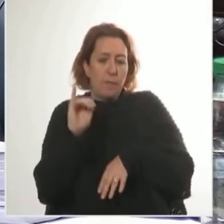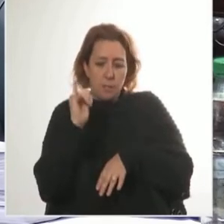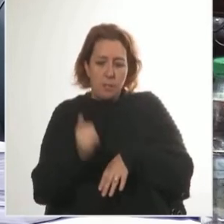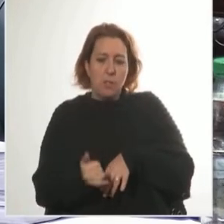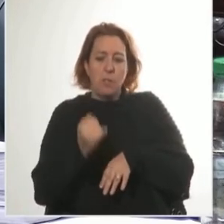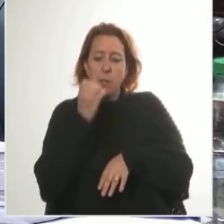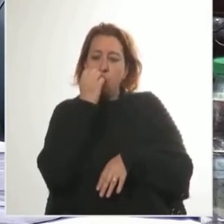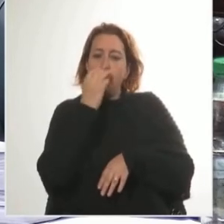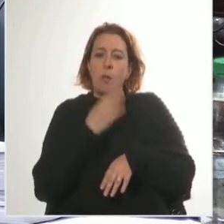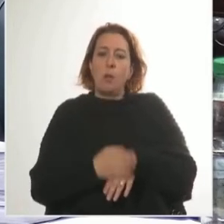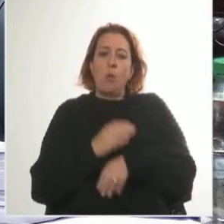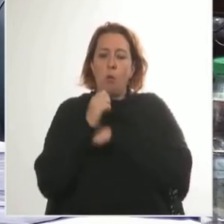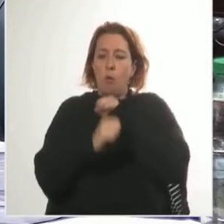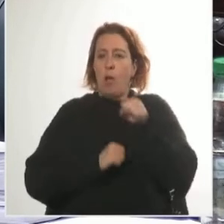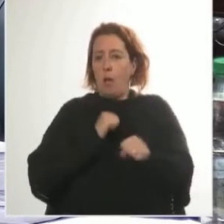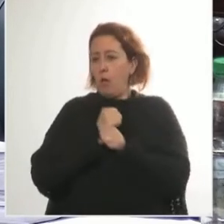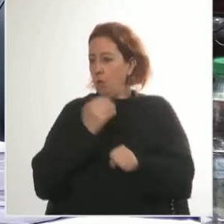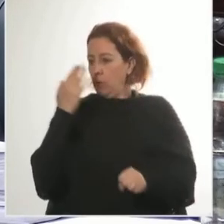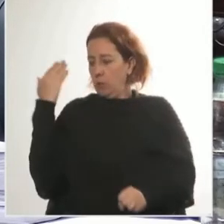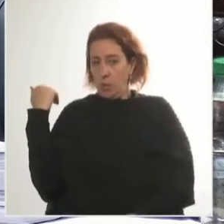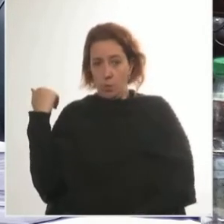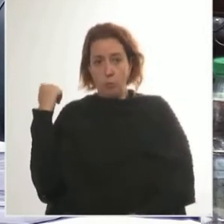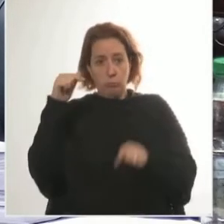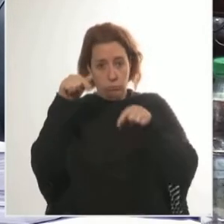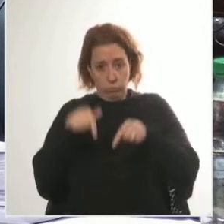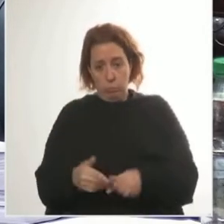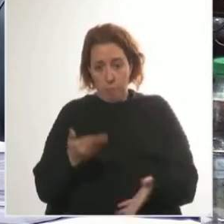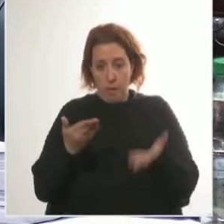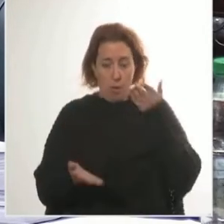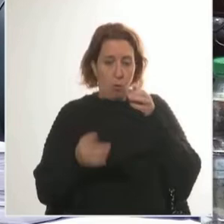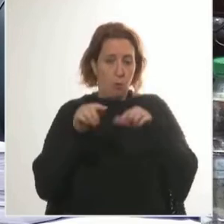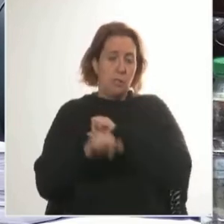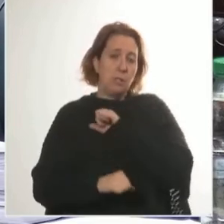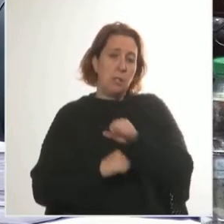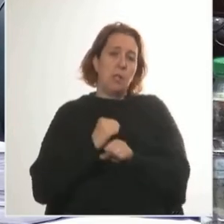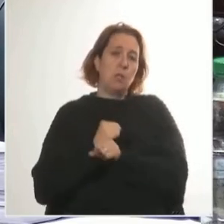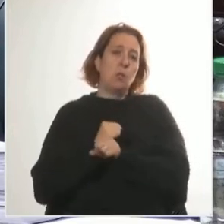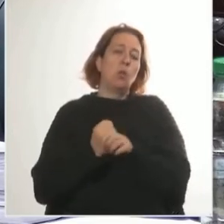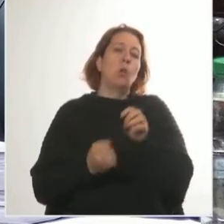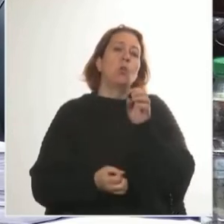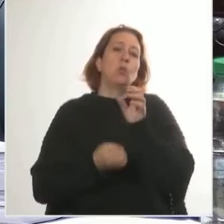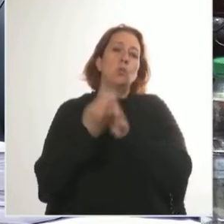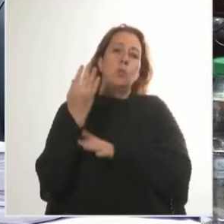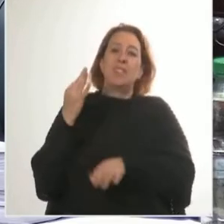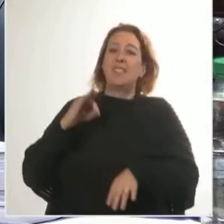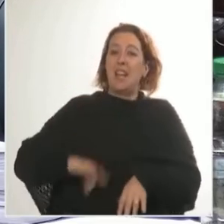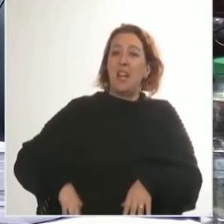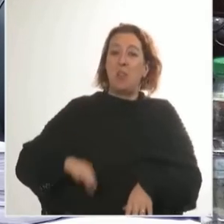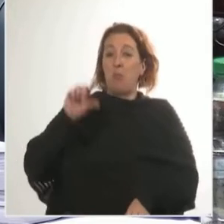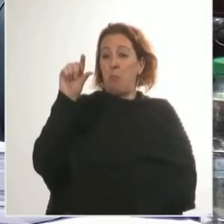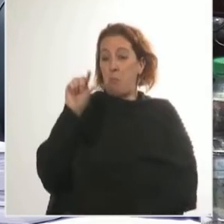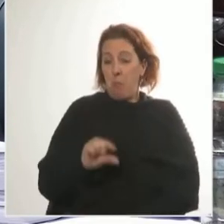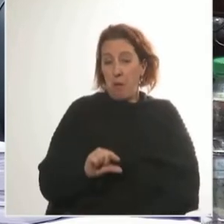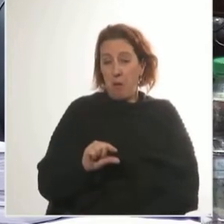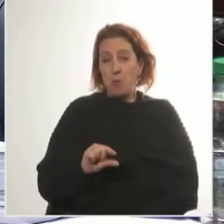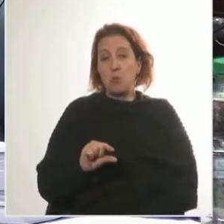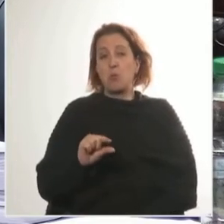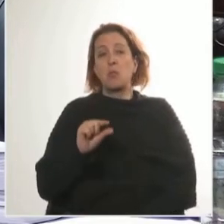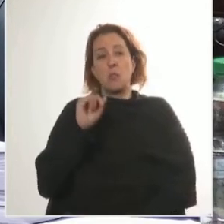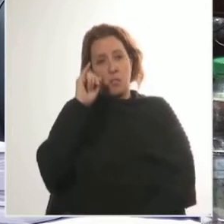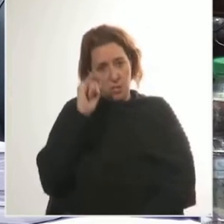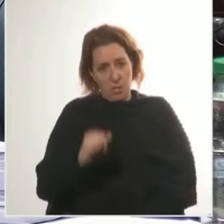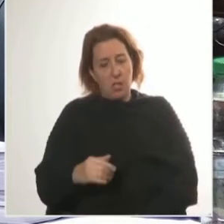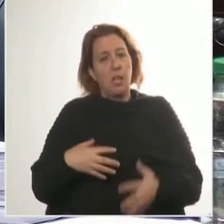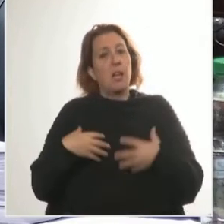mejoras con respecto al año anterior o con respecto a este año, surge que los salarios más bajos seguramente sí recuperen